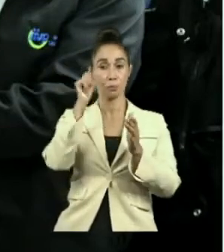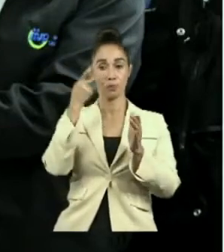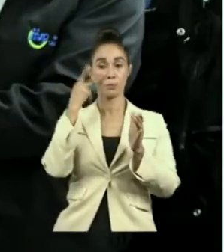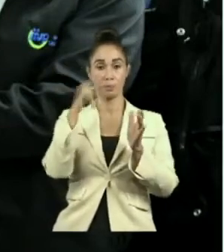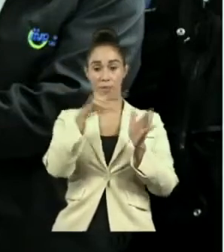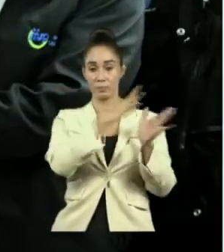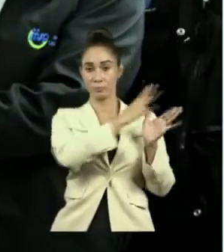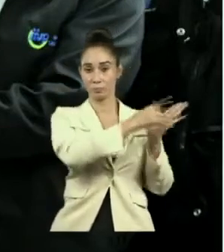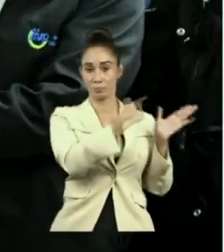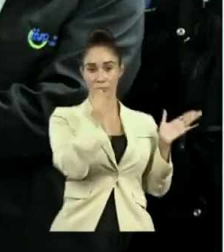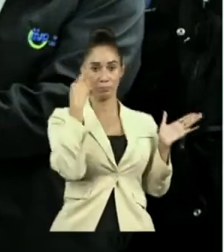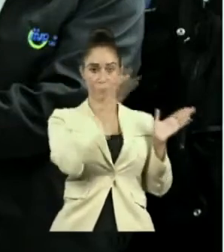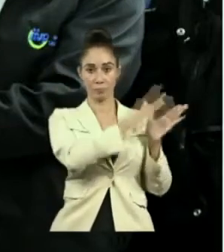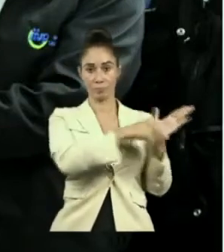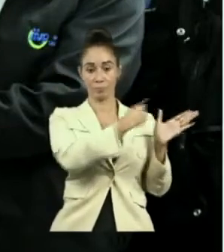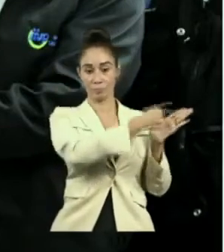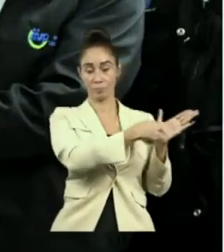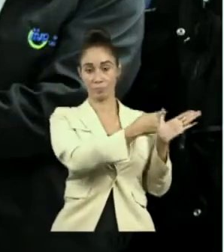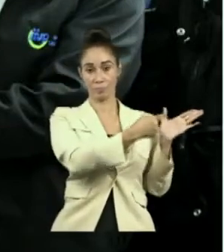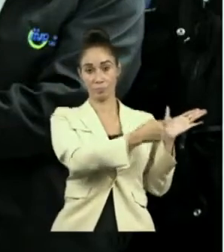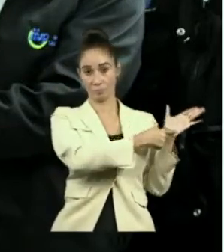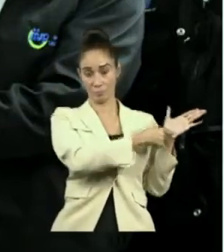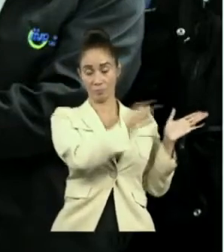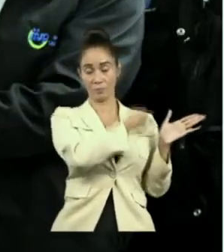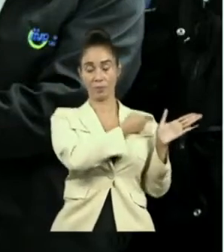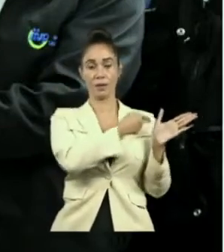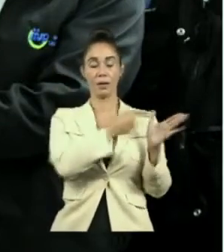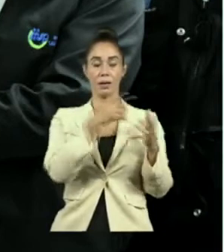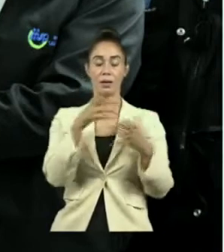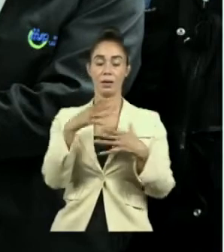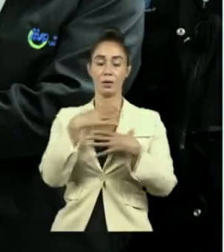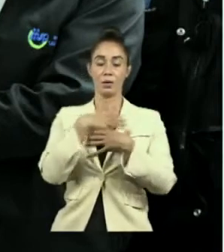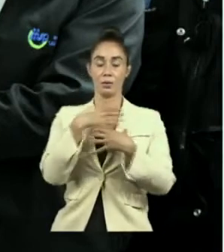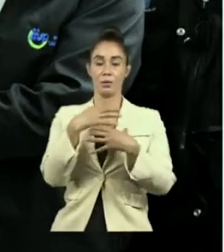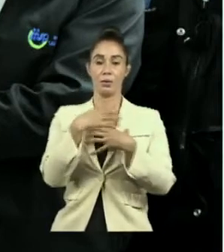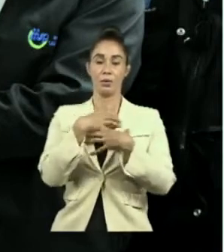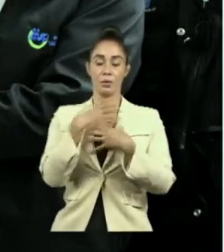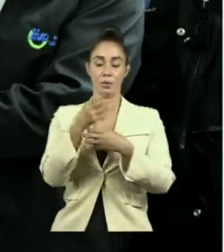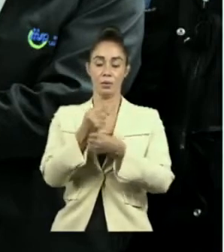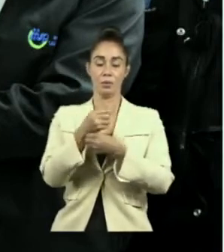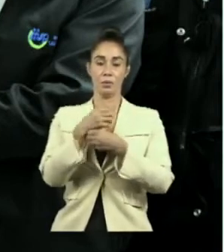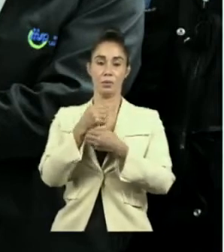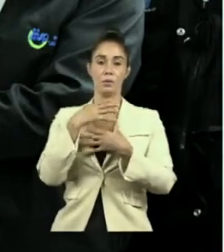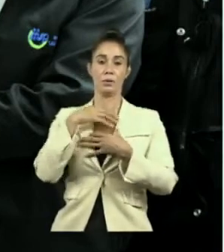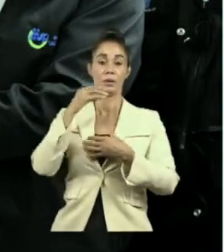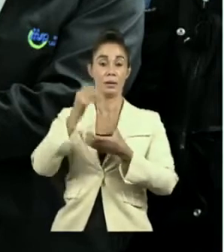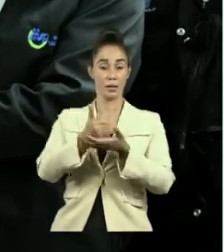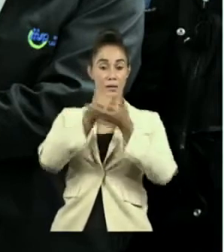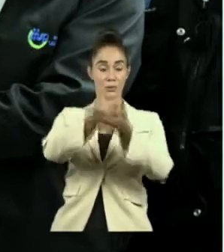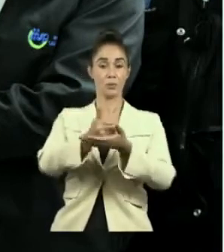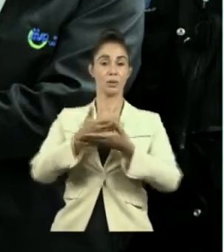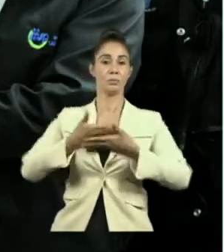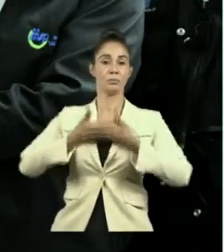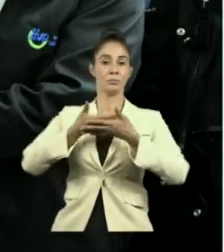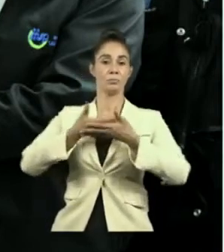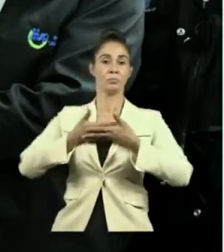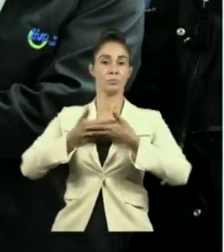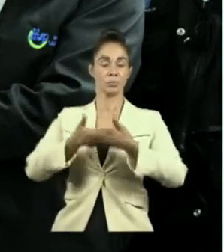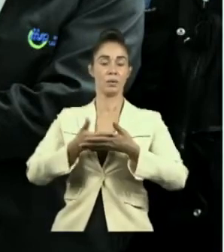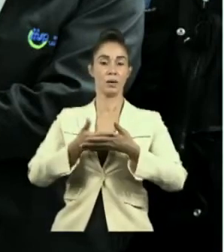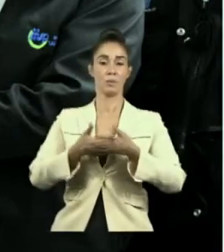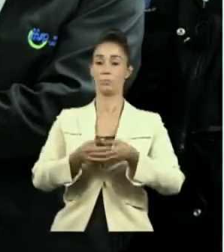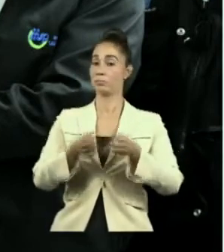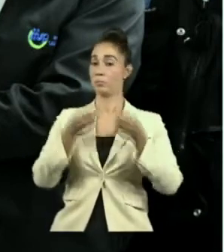pequeño aparato que ejerce de ventilador con excelentes